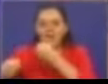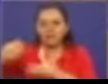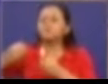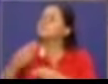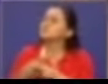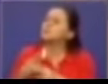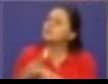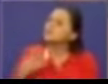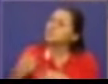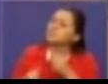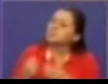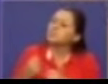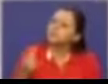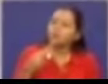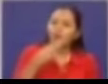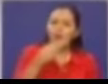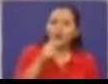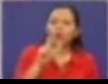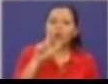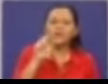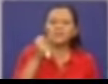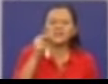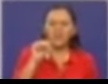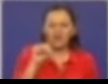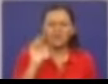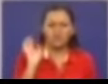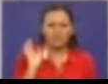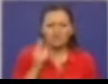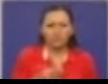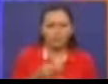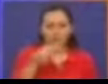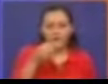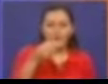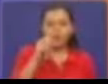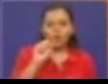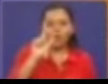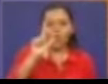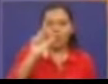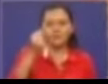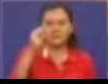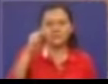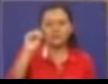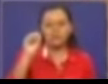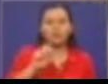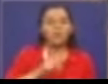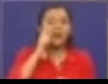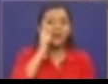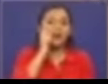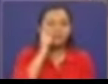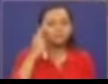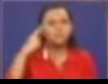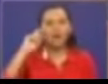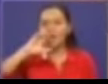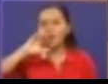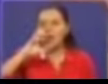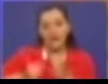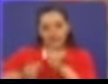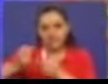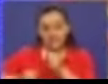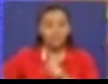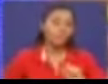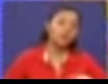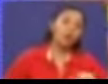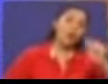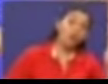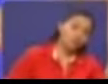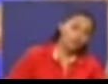es Holstein, ¿no? Holstein es la raza lechera y Brangus para carne. Tendremos